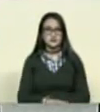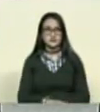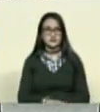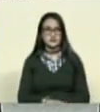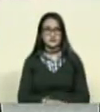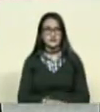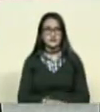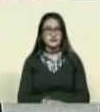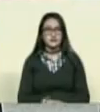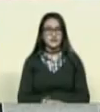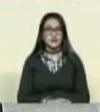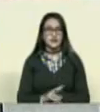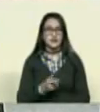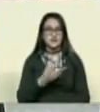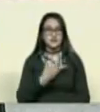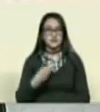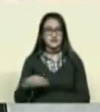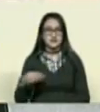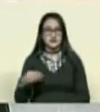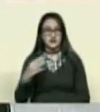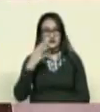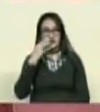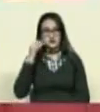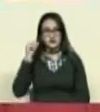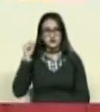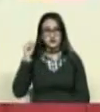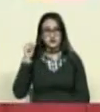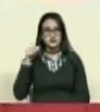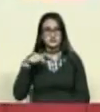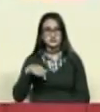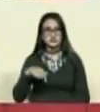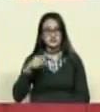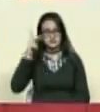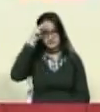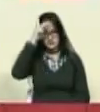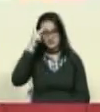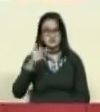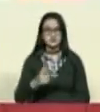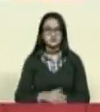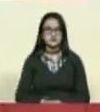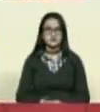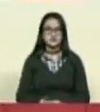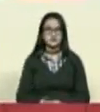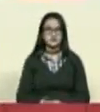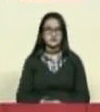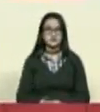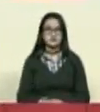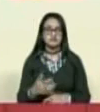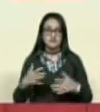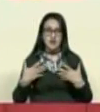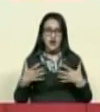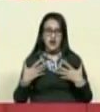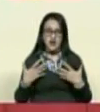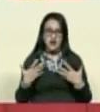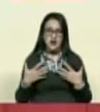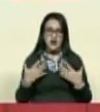Vicepresidente Ejecutivo, Vicepresidente de Gobierno, bueno, me alegra mucho dar este